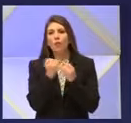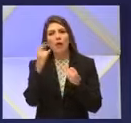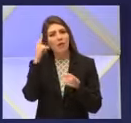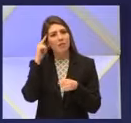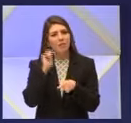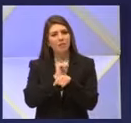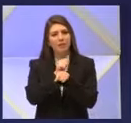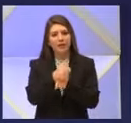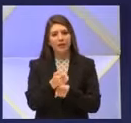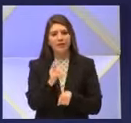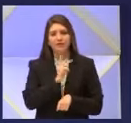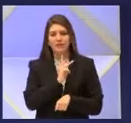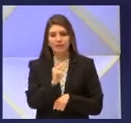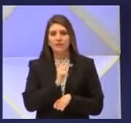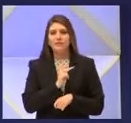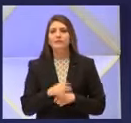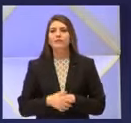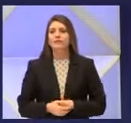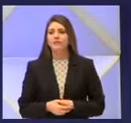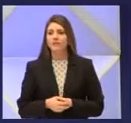en materia